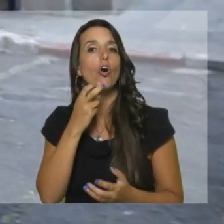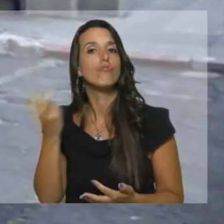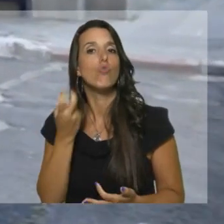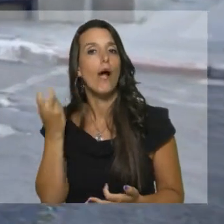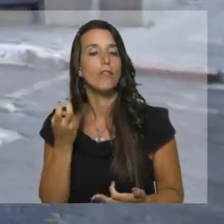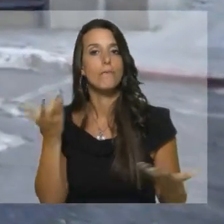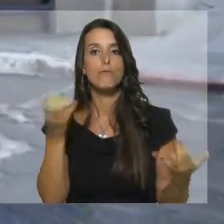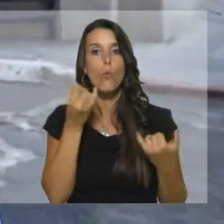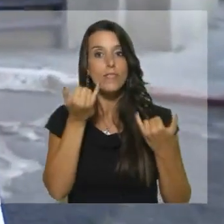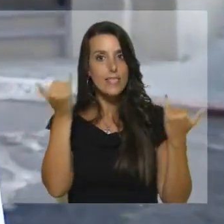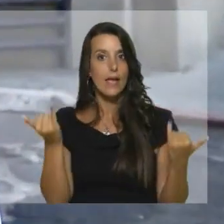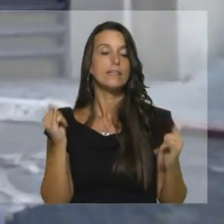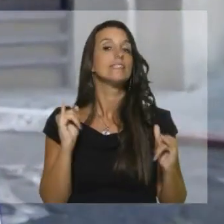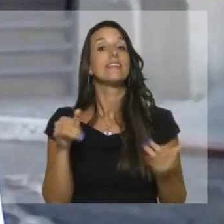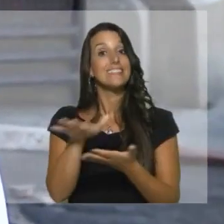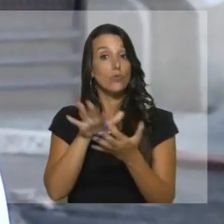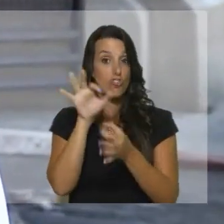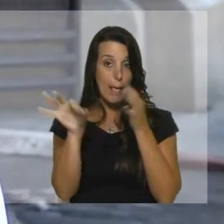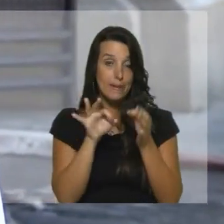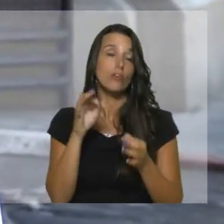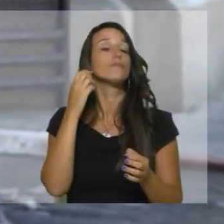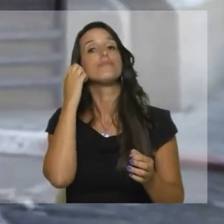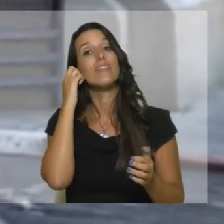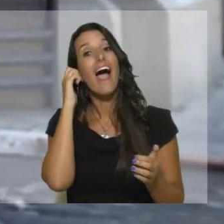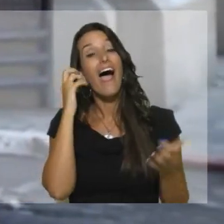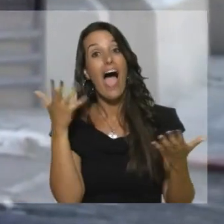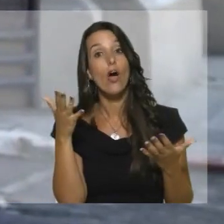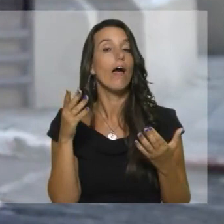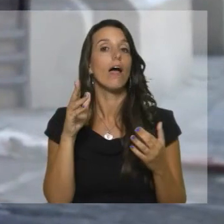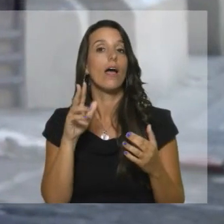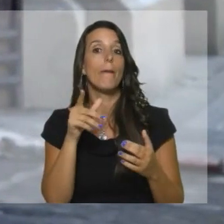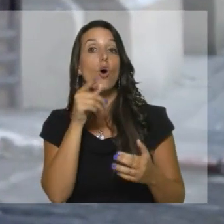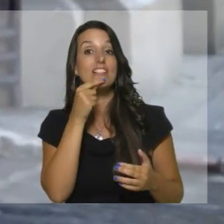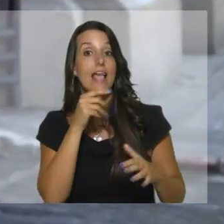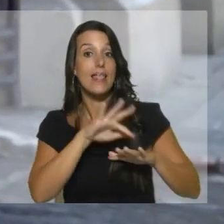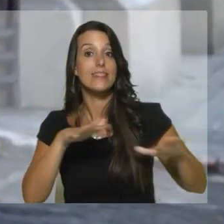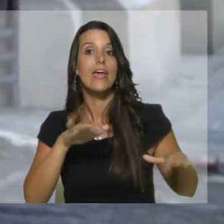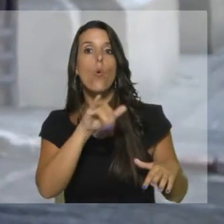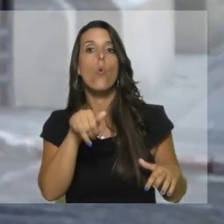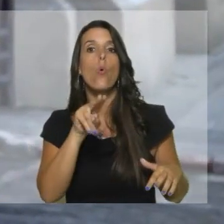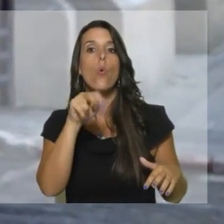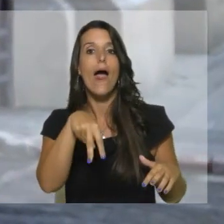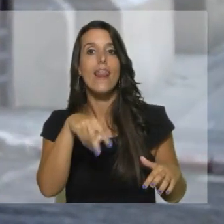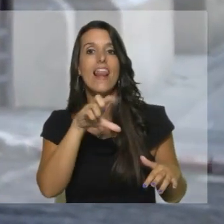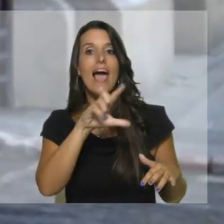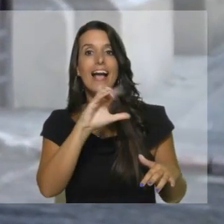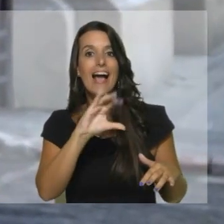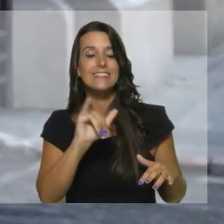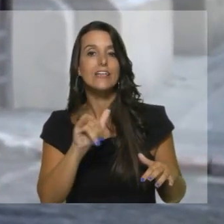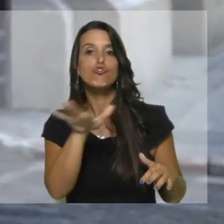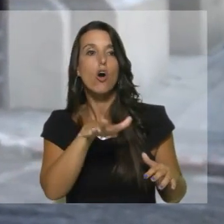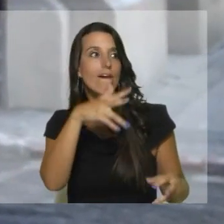Bueno, buenos días. La situación en este momento es que la subprefectura de Juan Lacaze y su personal está rastrillando exhaustivamente la